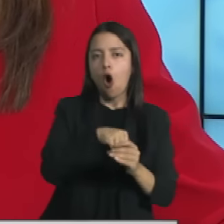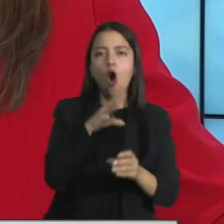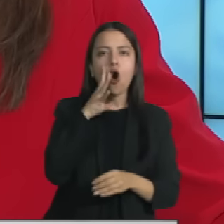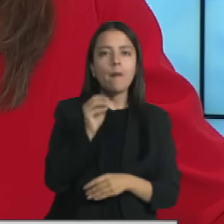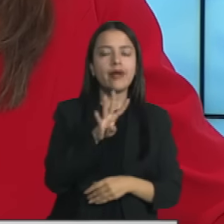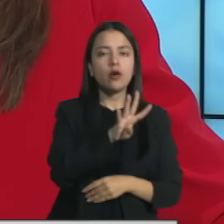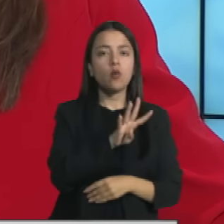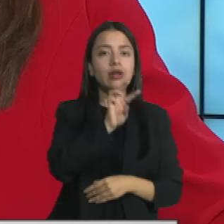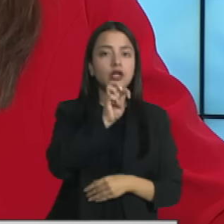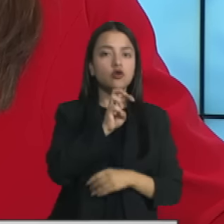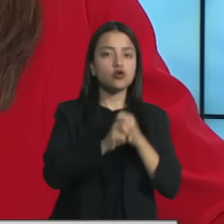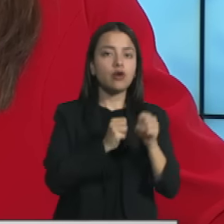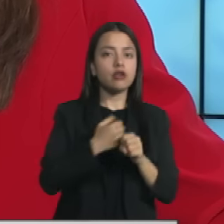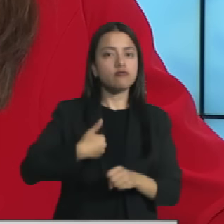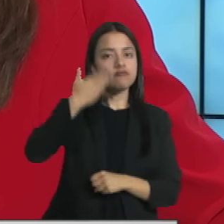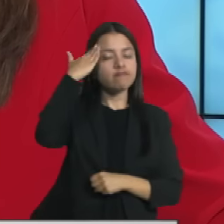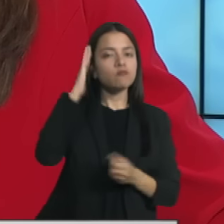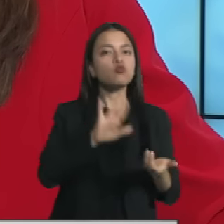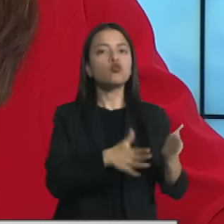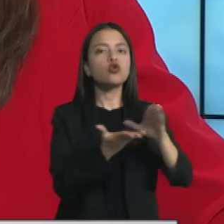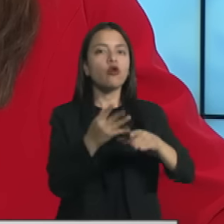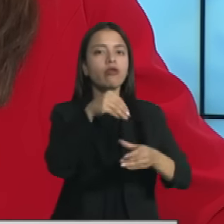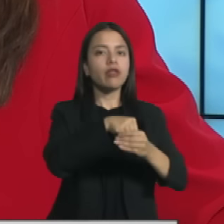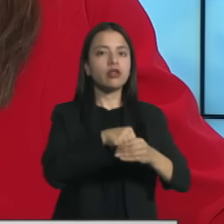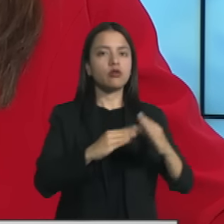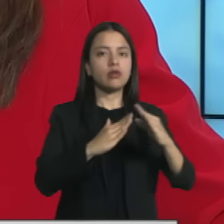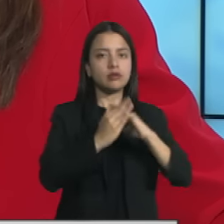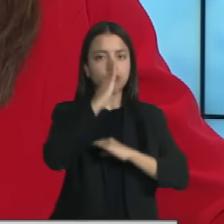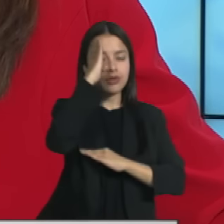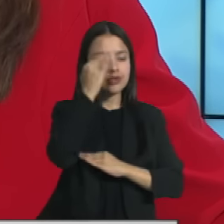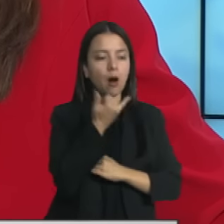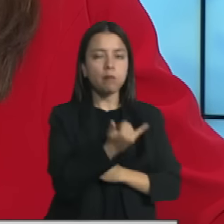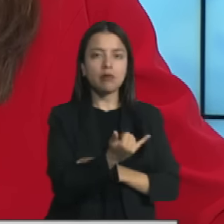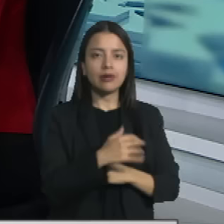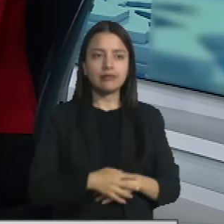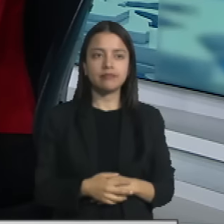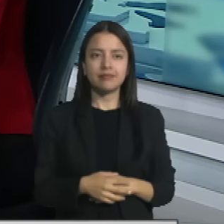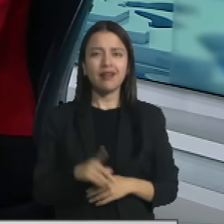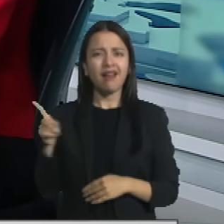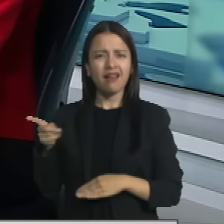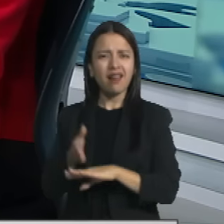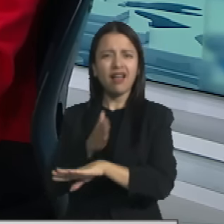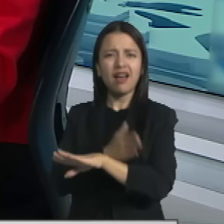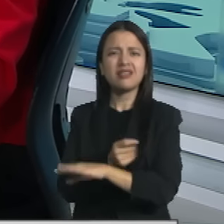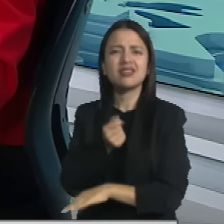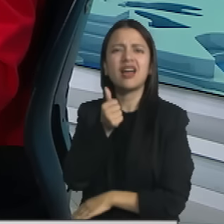48 años quien había sido capturado por el delito de tentativa de feminicidio. Hernán